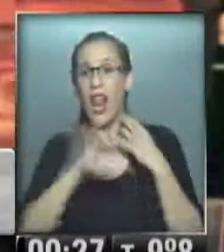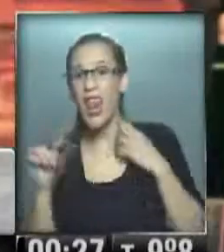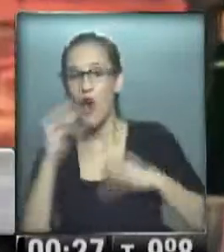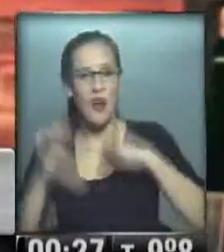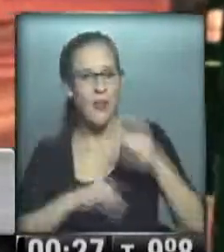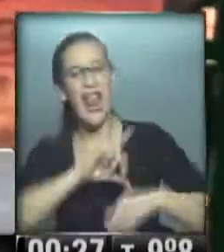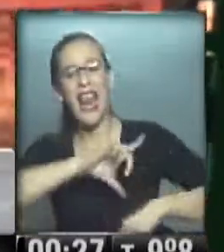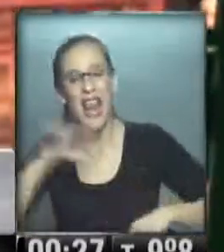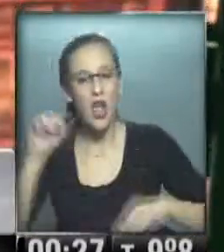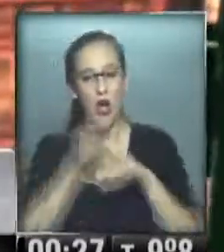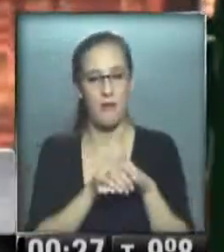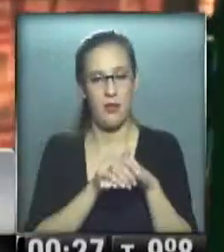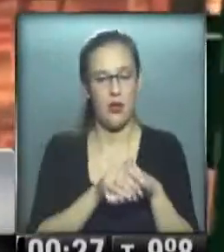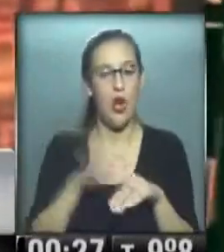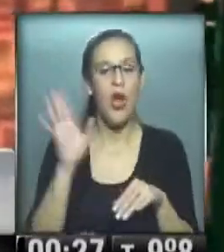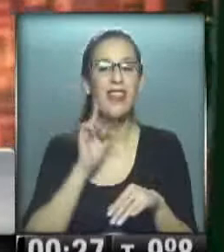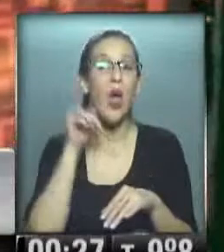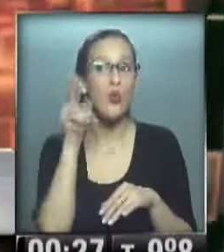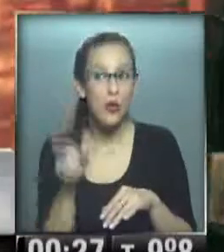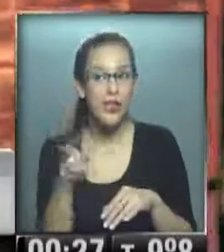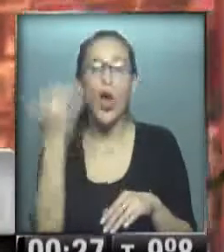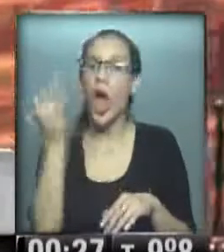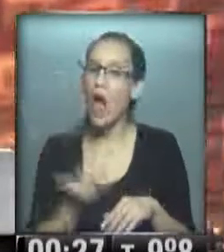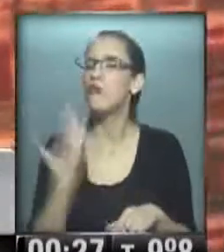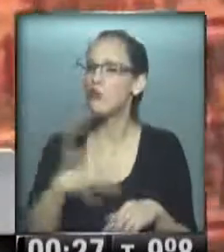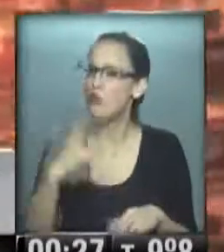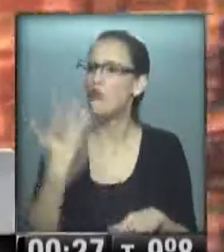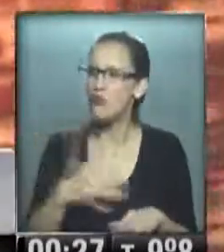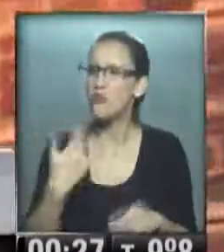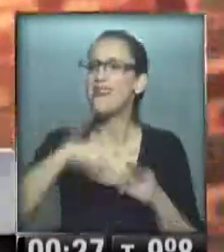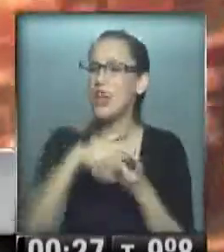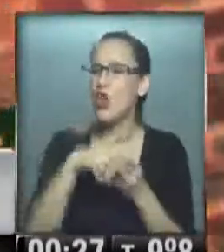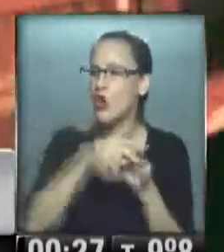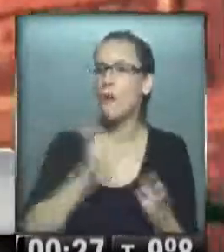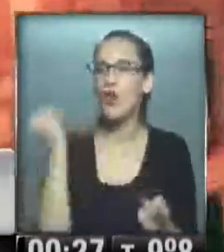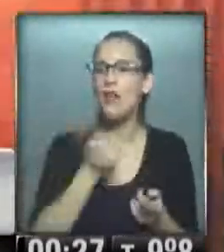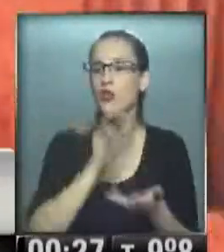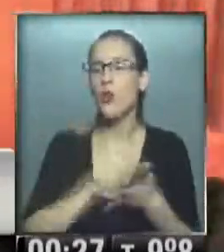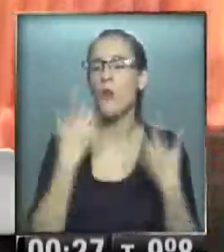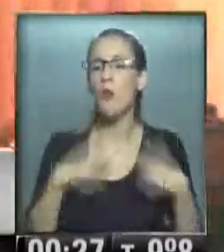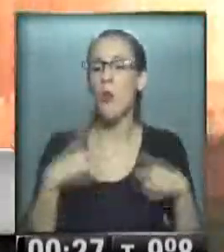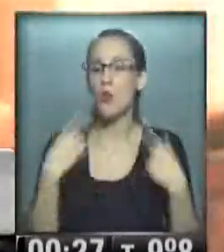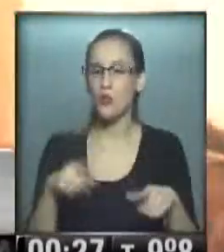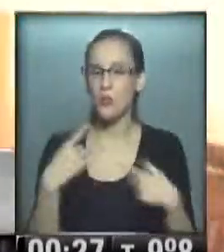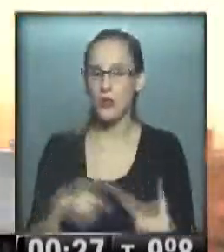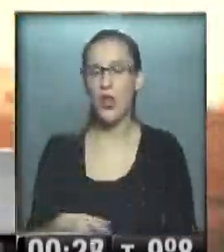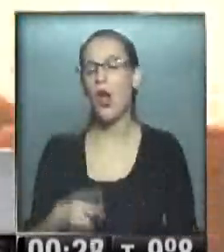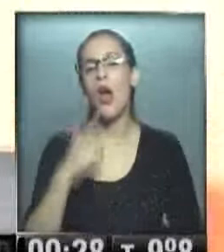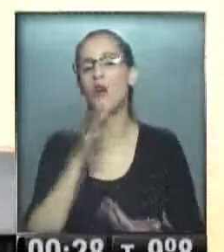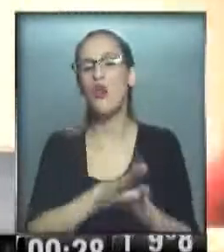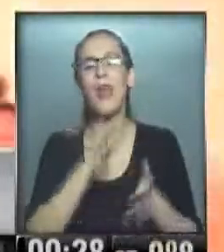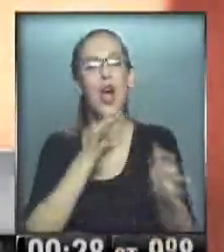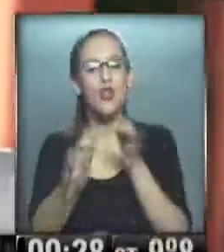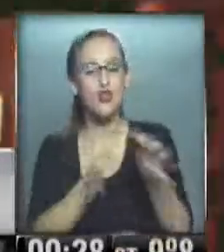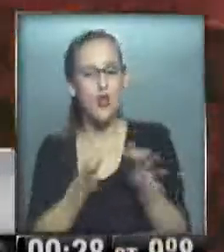eeuu es la cuna de todos los artefactos que tienen que ver con con música y con el con el genial sonido de la consola hasta los